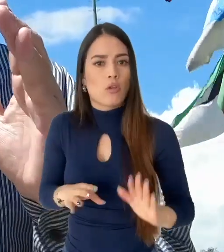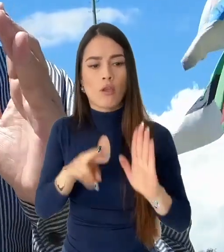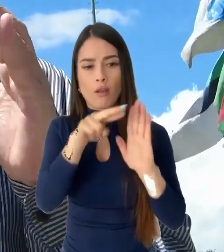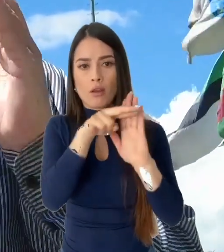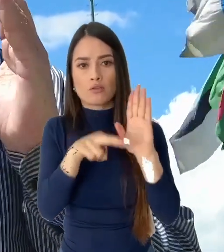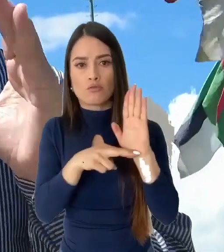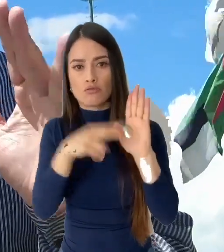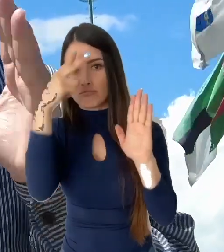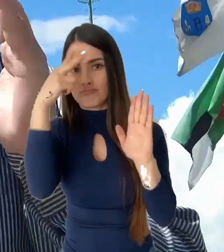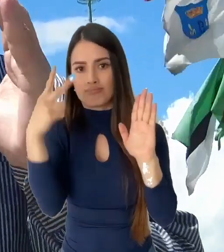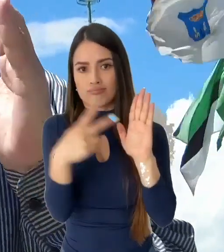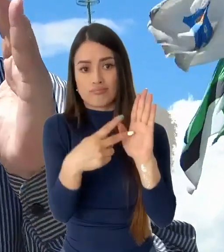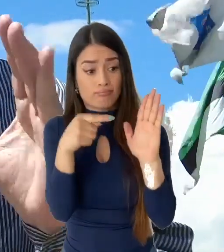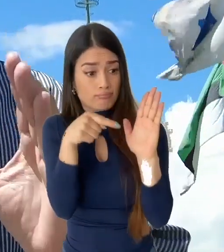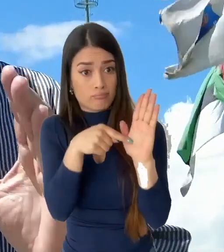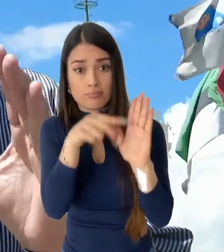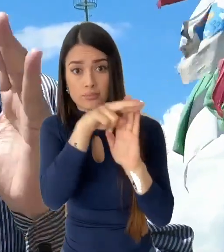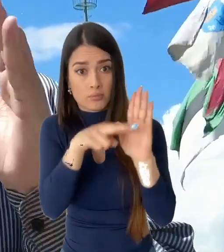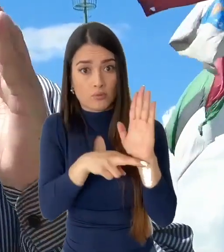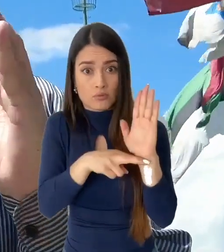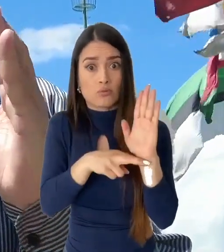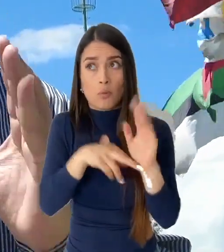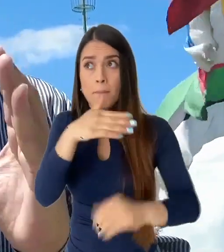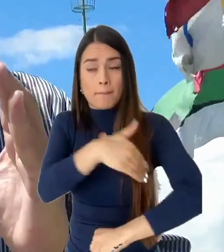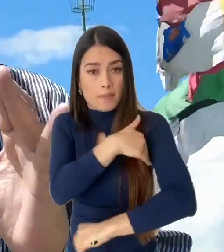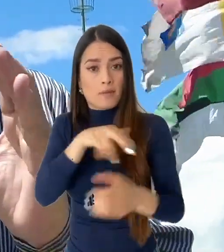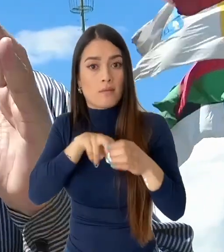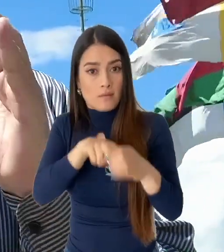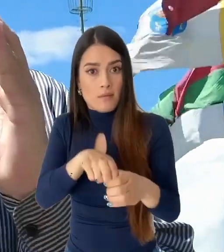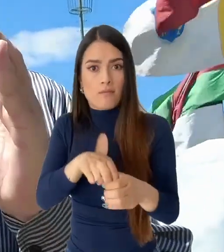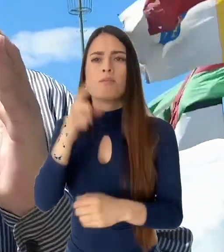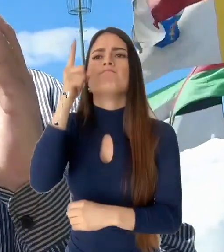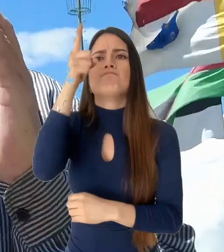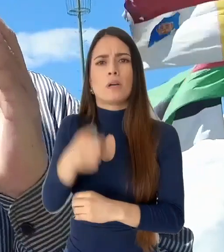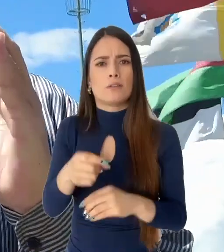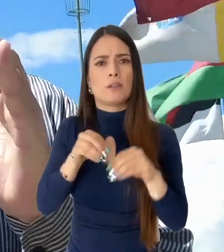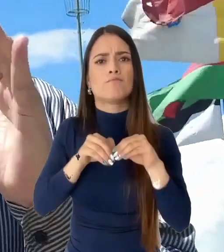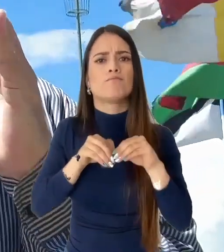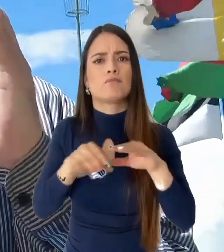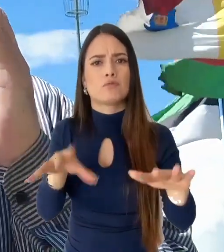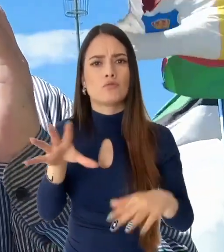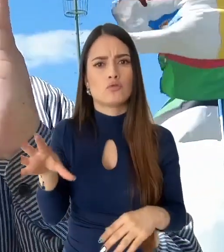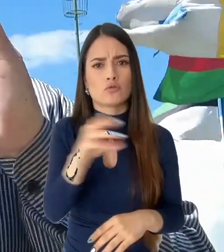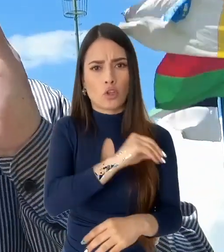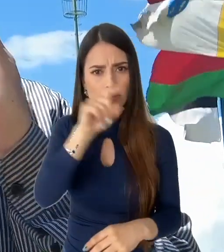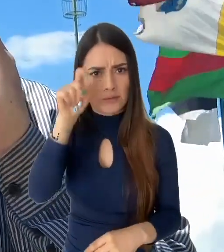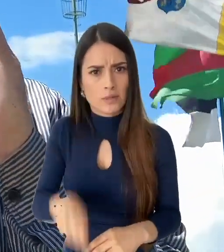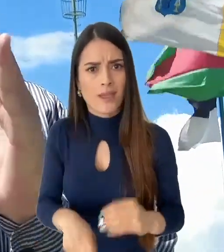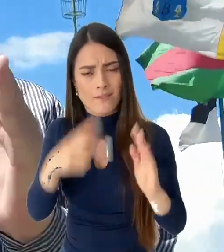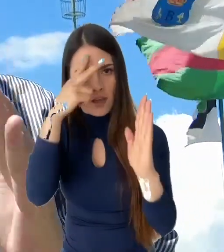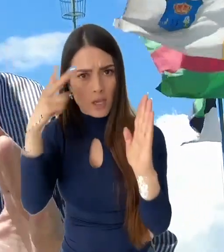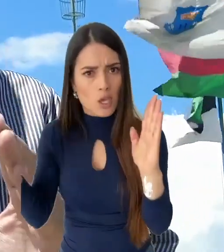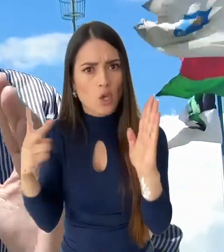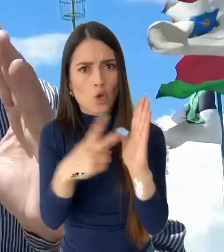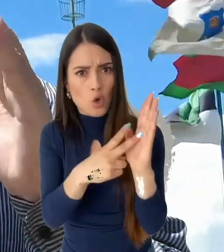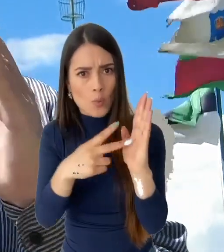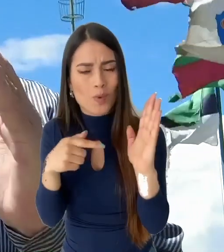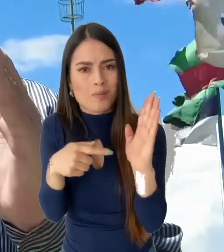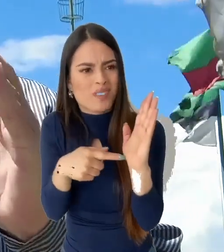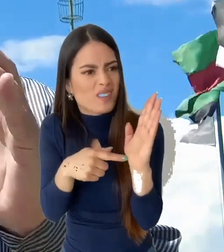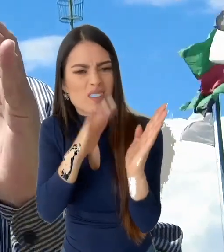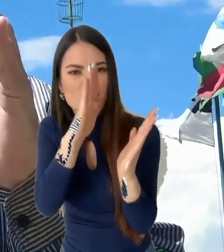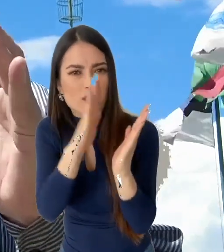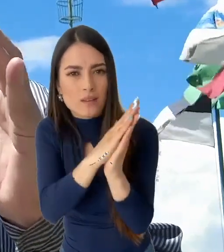su intención de no darle cumplimiento a la resolución de carácter general expedida por el Ministerio de transporte que